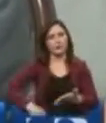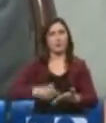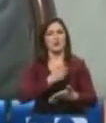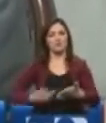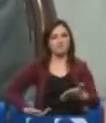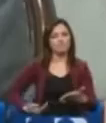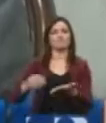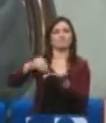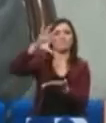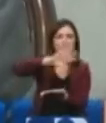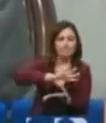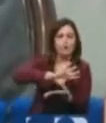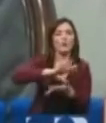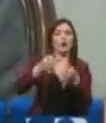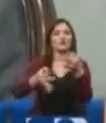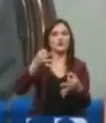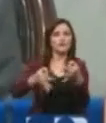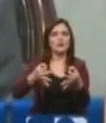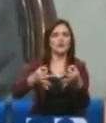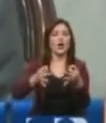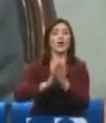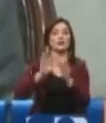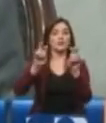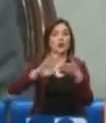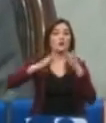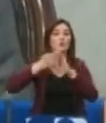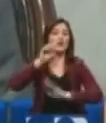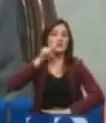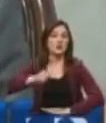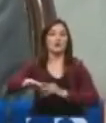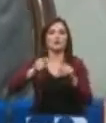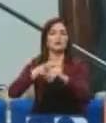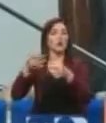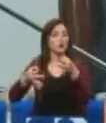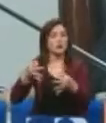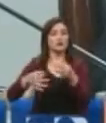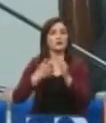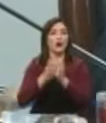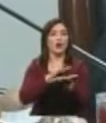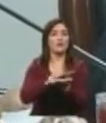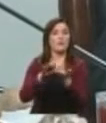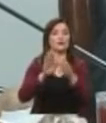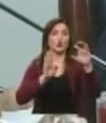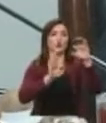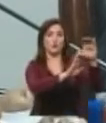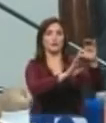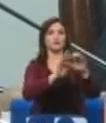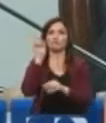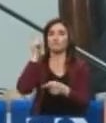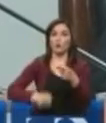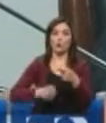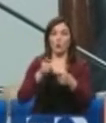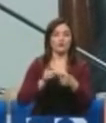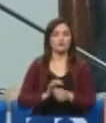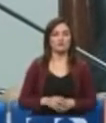función legislativa, función judicial y justicia indígena, función de transparencia y control social. La presente resolución entrará en vigencia a partir